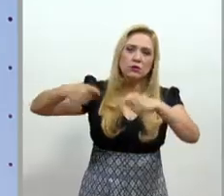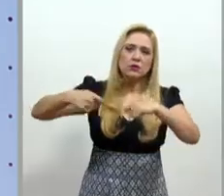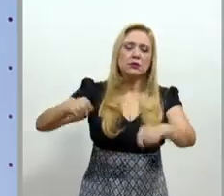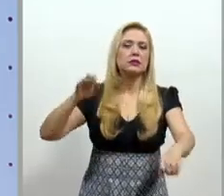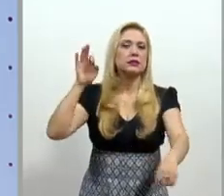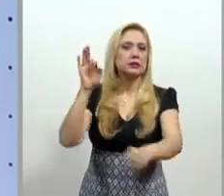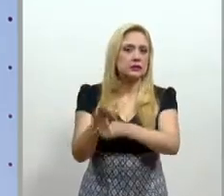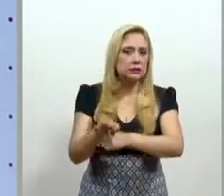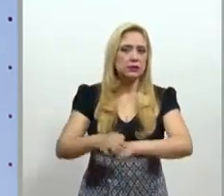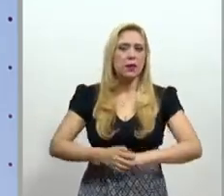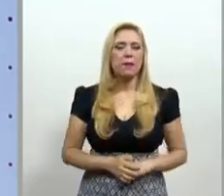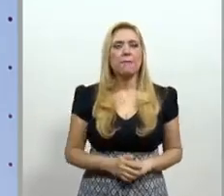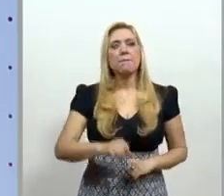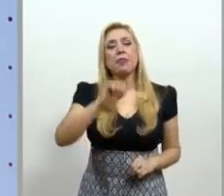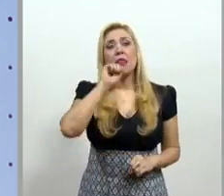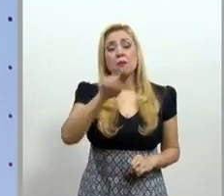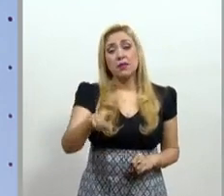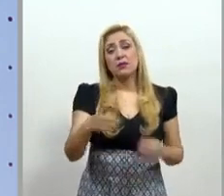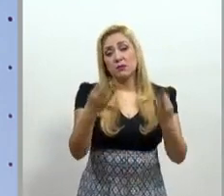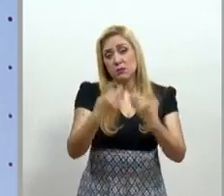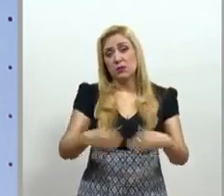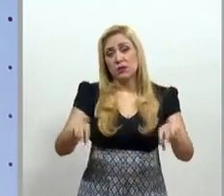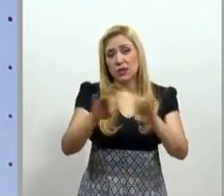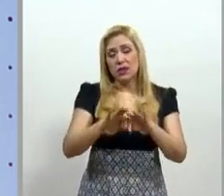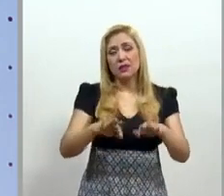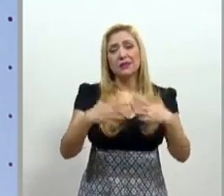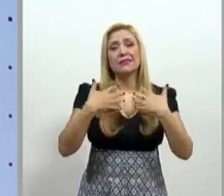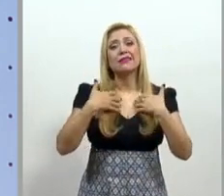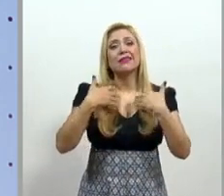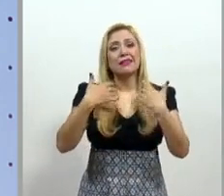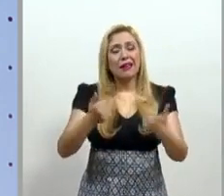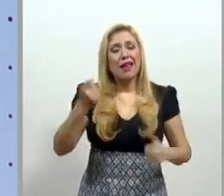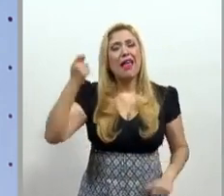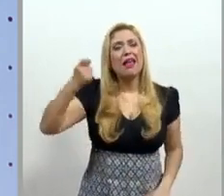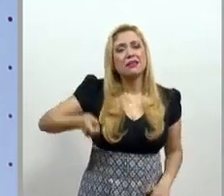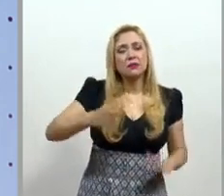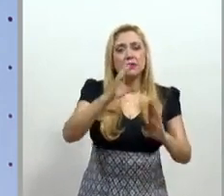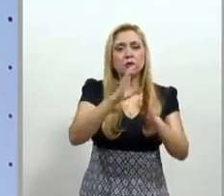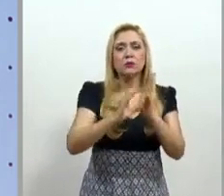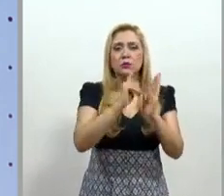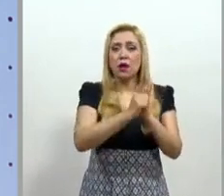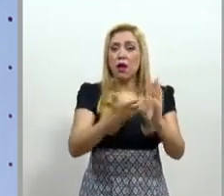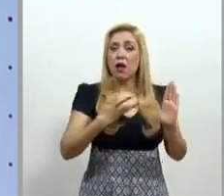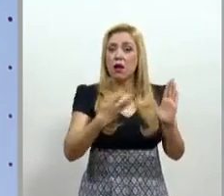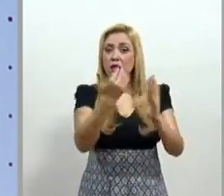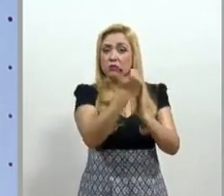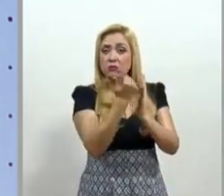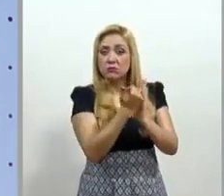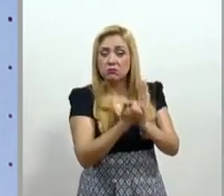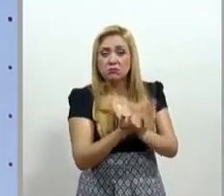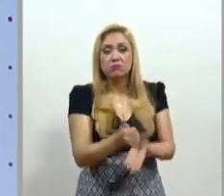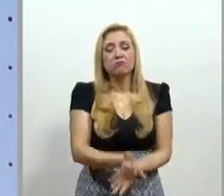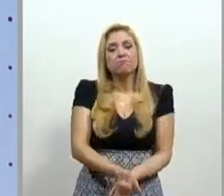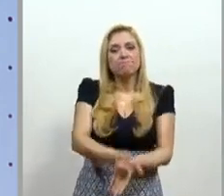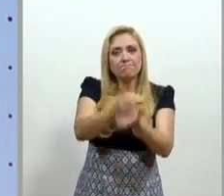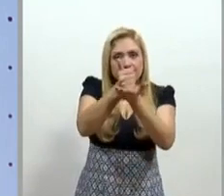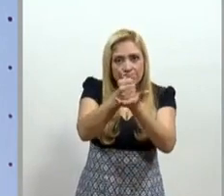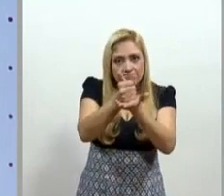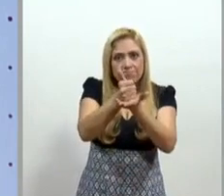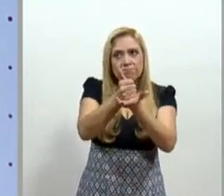protegidas. Pero además creo que es importante entender también que las constituciones son estos instrumentos cooperativos que también